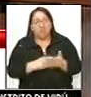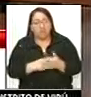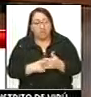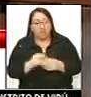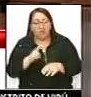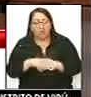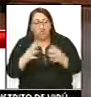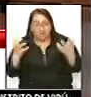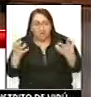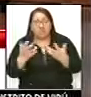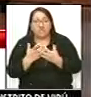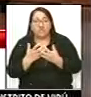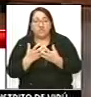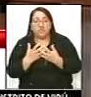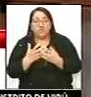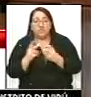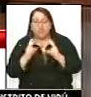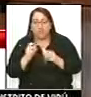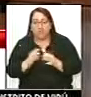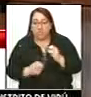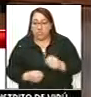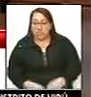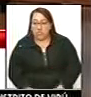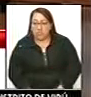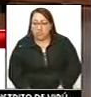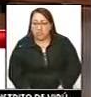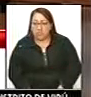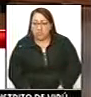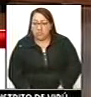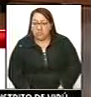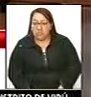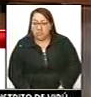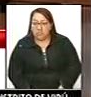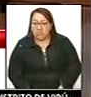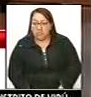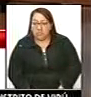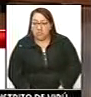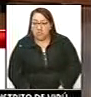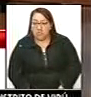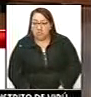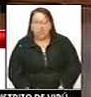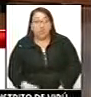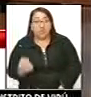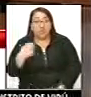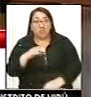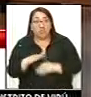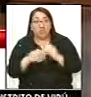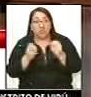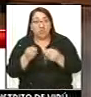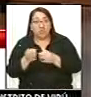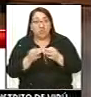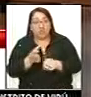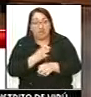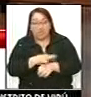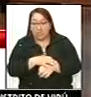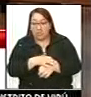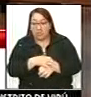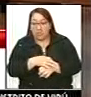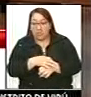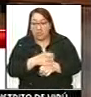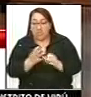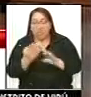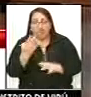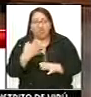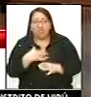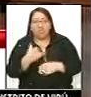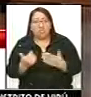manera consensuada, a un tema judicial, donde llegamos y los chicos, como lo explicó la doctora, menores de 14 años no